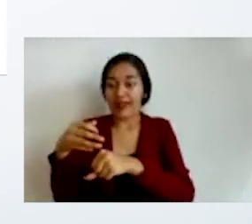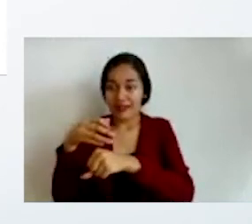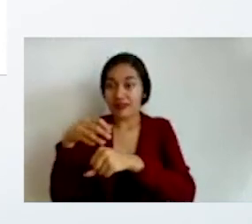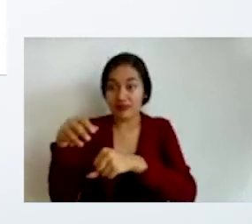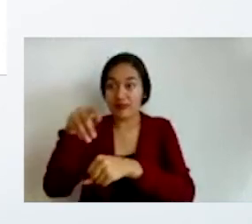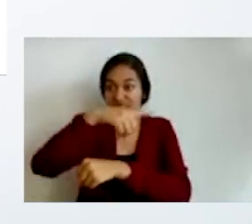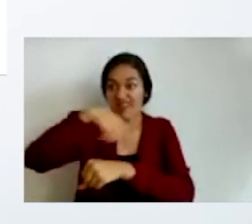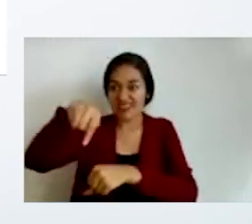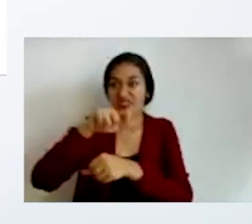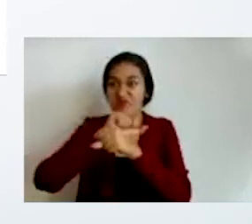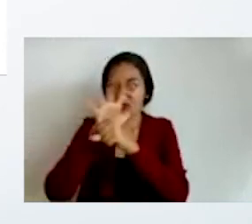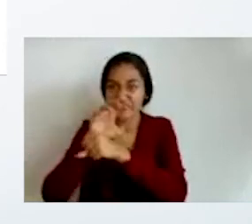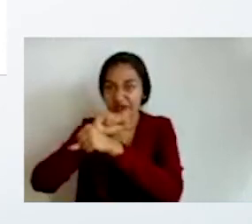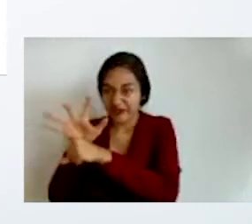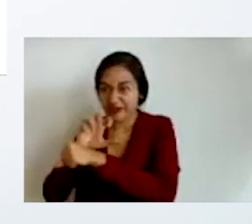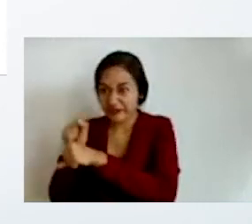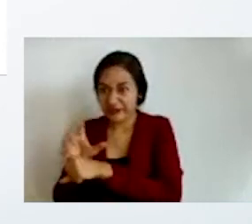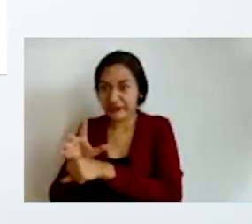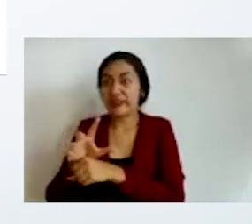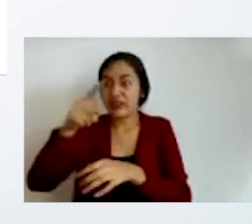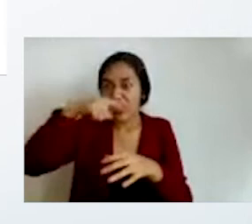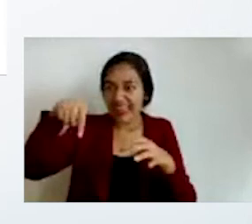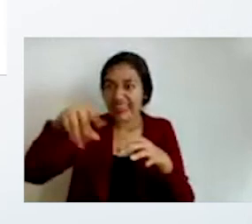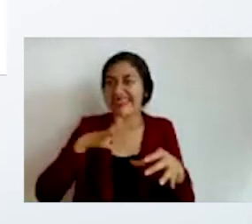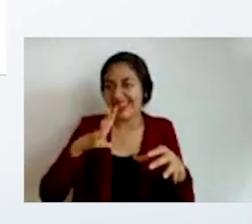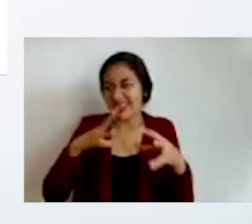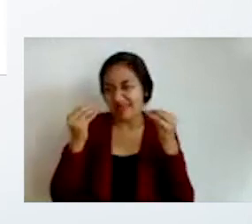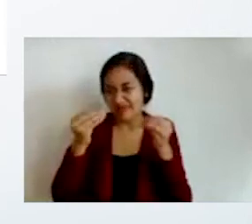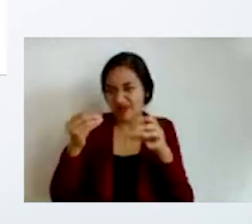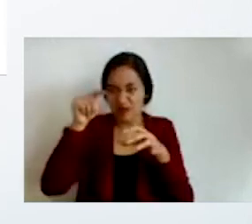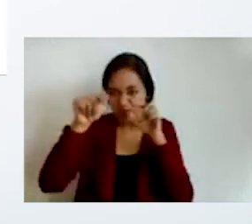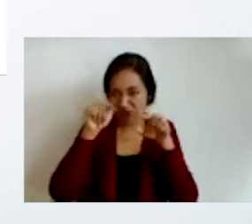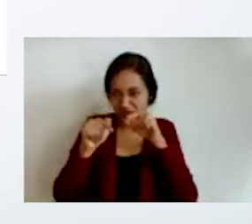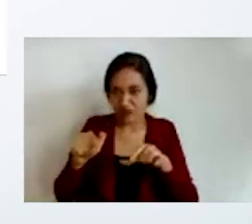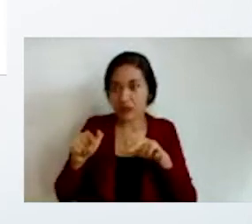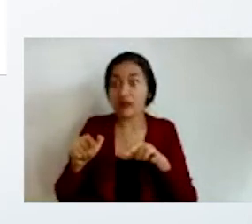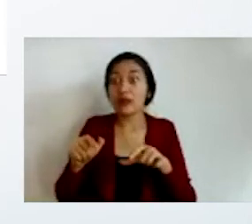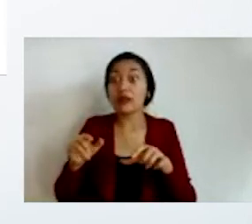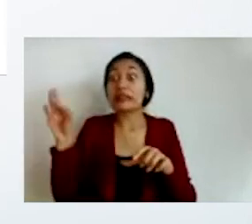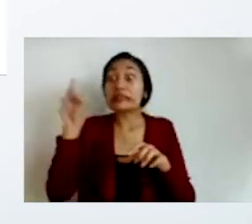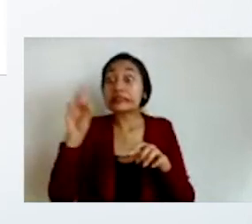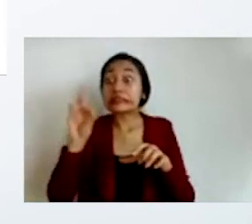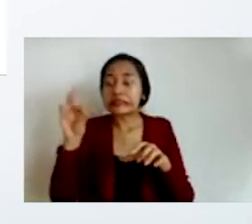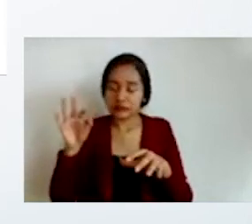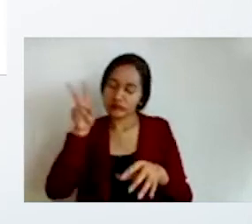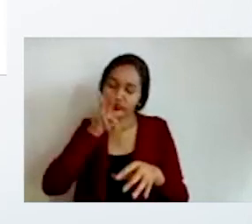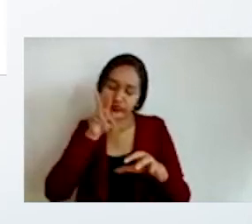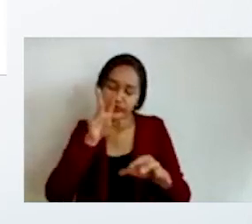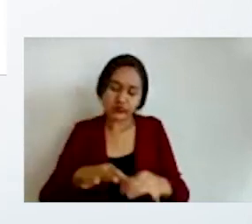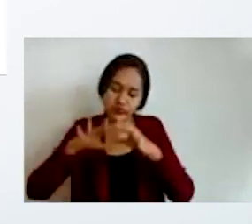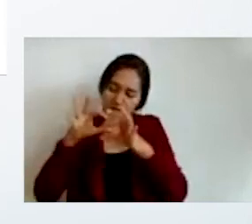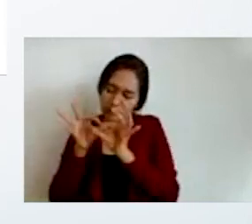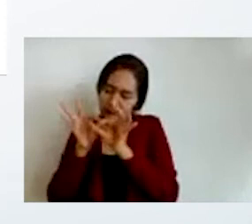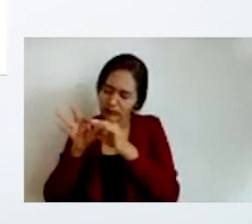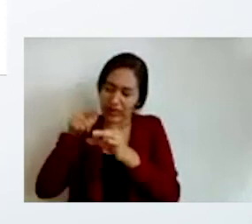en teoría cualquier coronavirus que no sea el SARS-CoV-2 podría ser confundido en la prueba diagnóstica y decir si